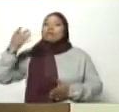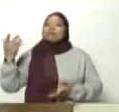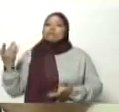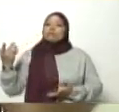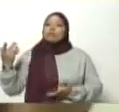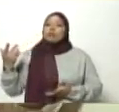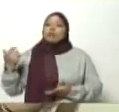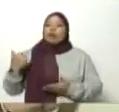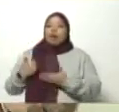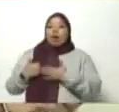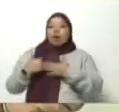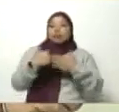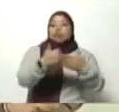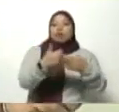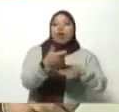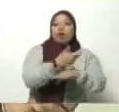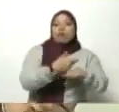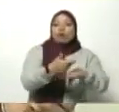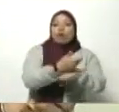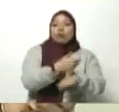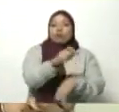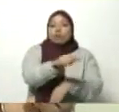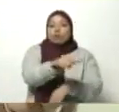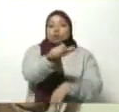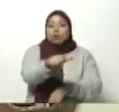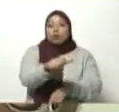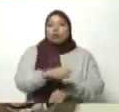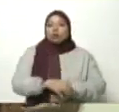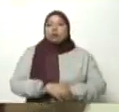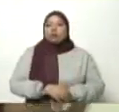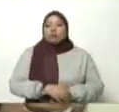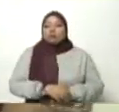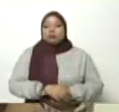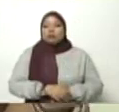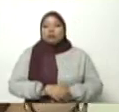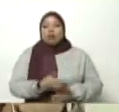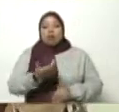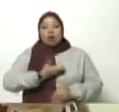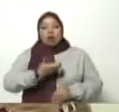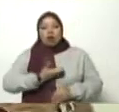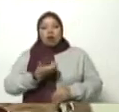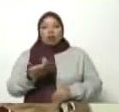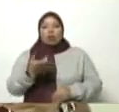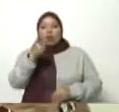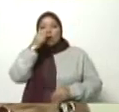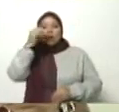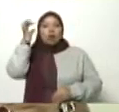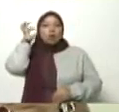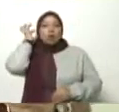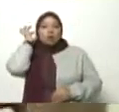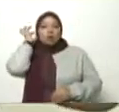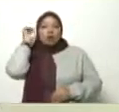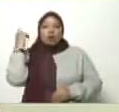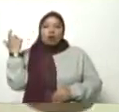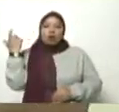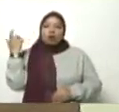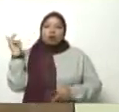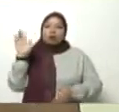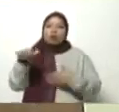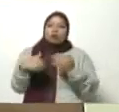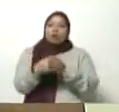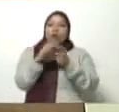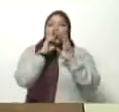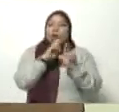Eso tiene que ayudar a los gobernantes, a nuestros compañeros alcaldes y gobernadores. Y vamos y damos